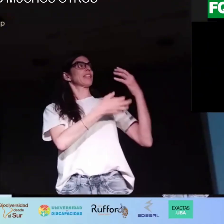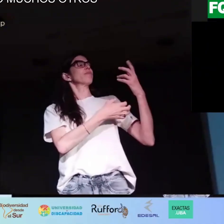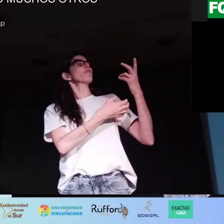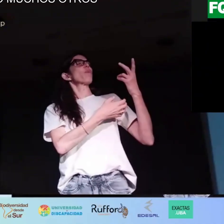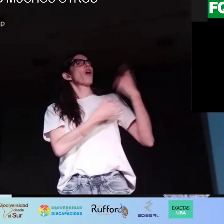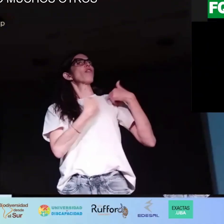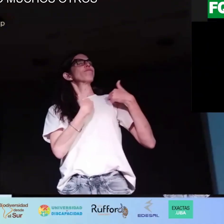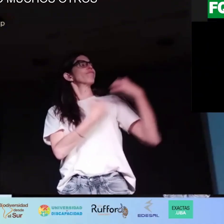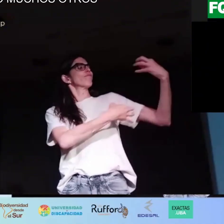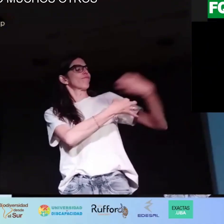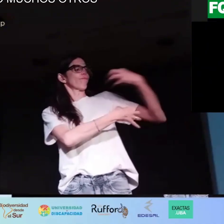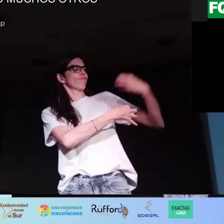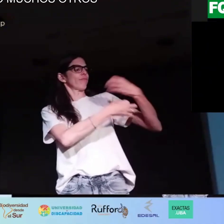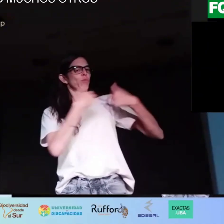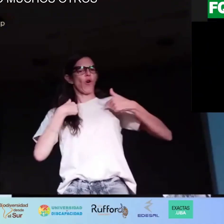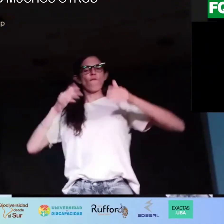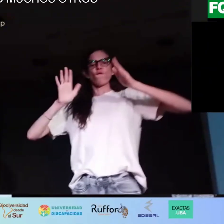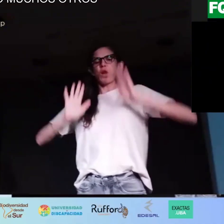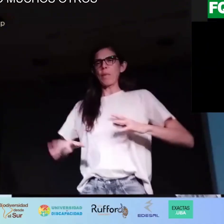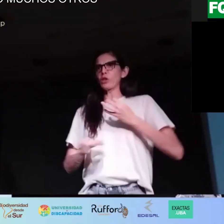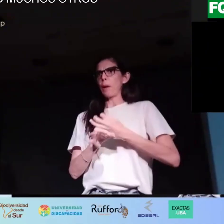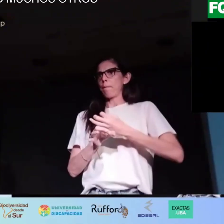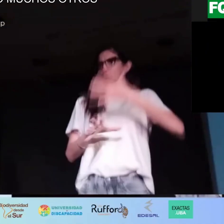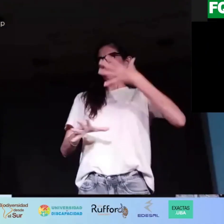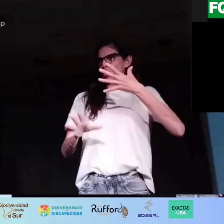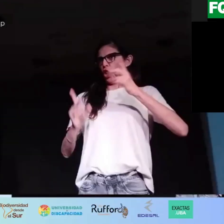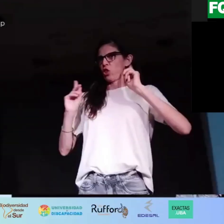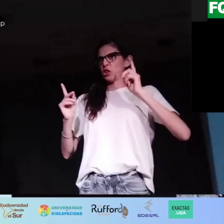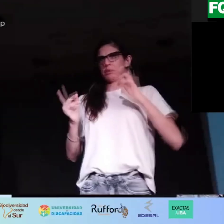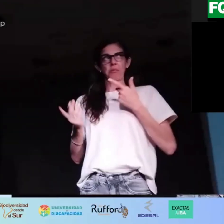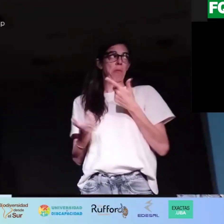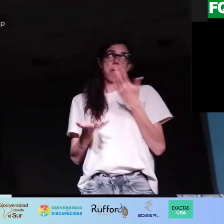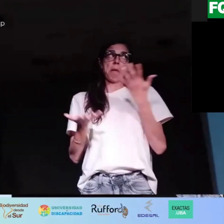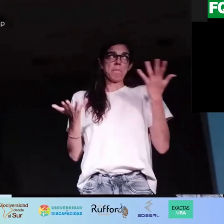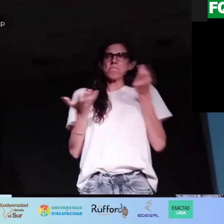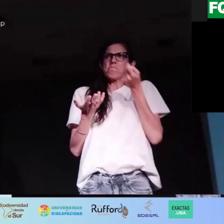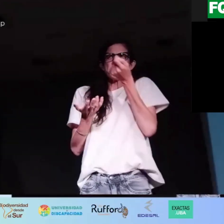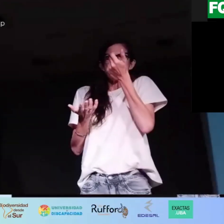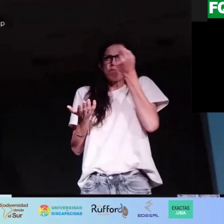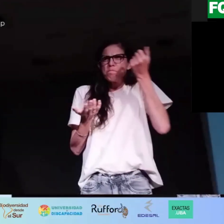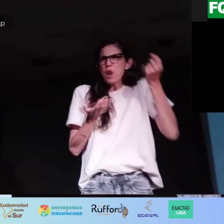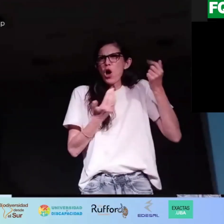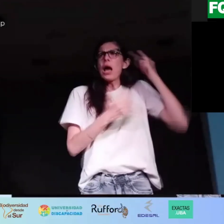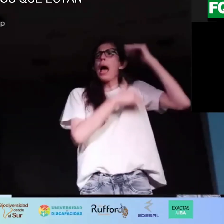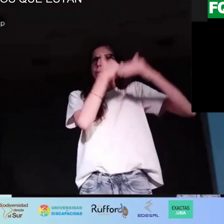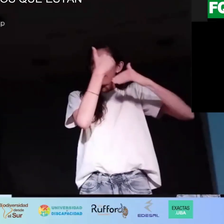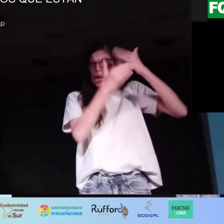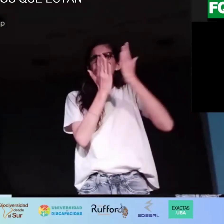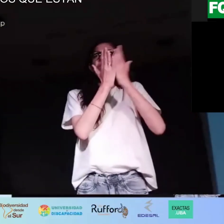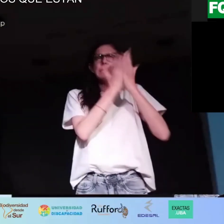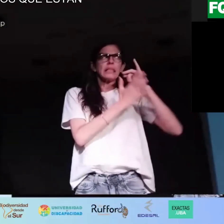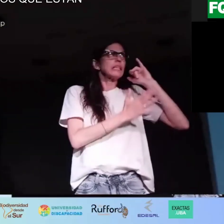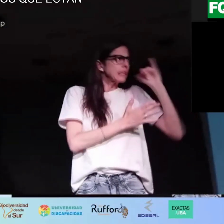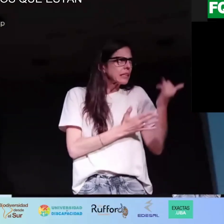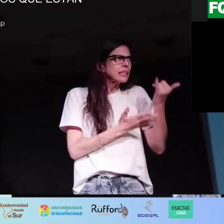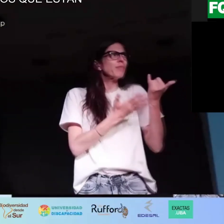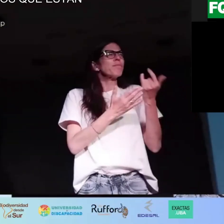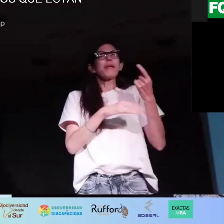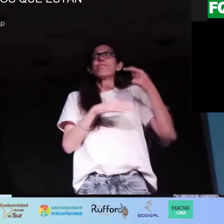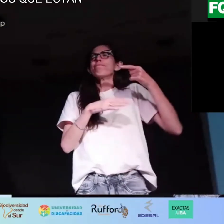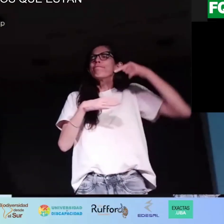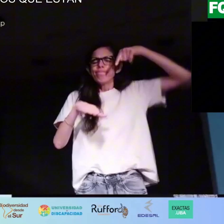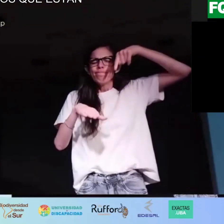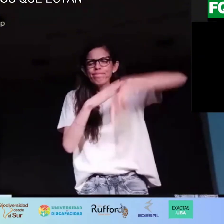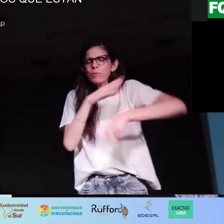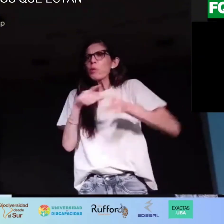Y sí, yo soy docente y he visto muchos otros docentes que me han enseñado, pero yo he visto que hay pocos que